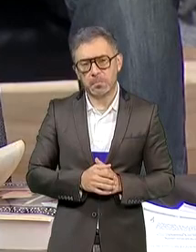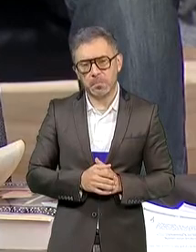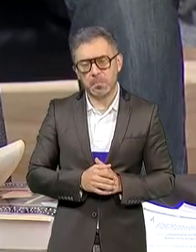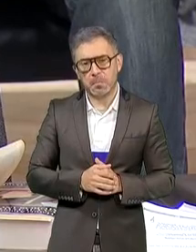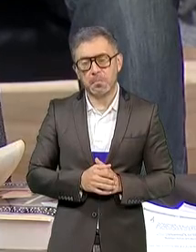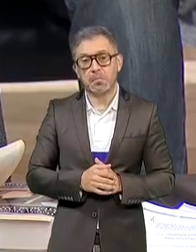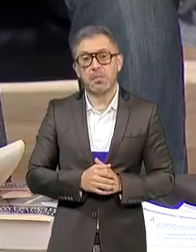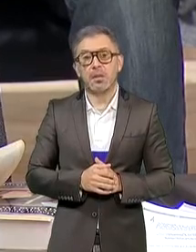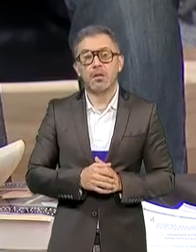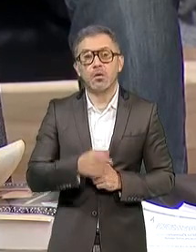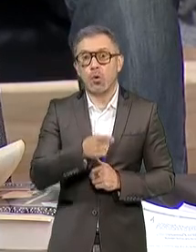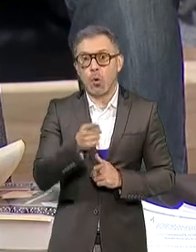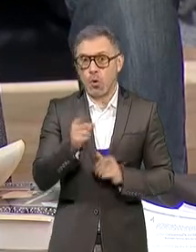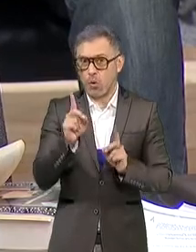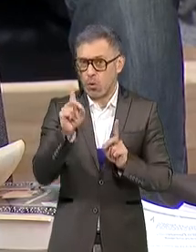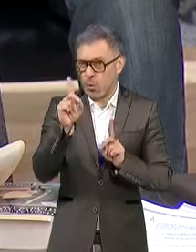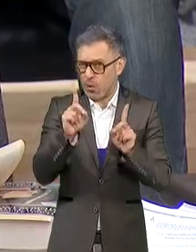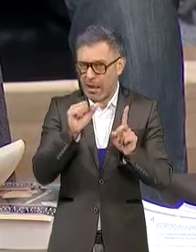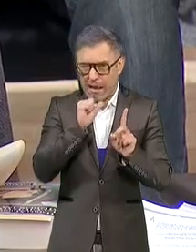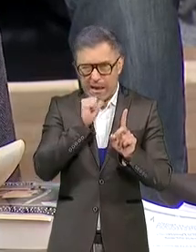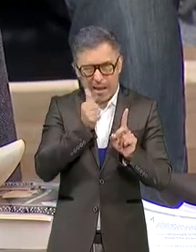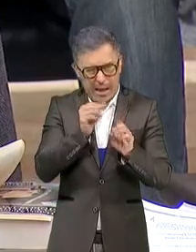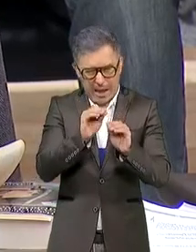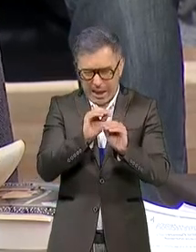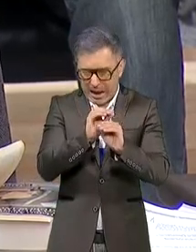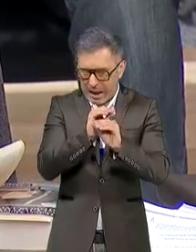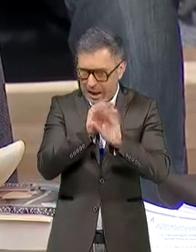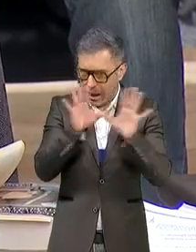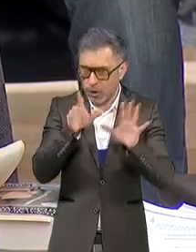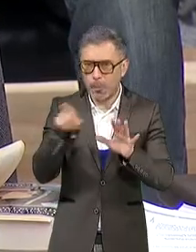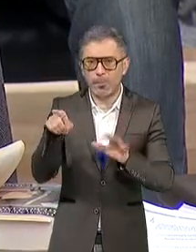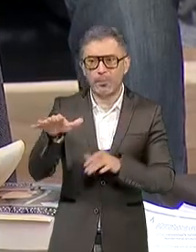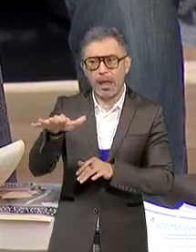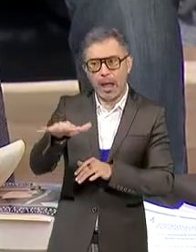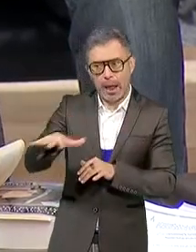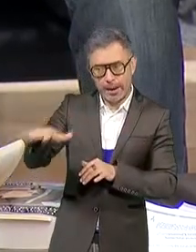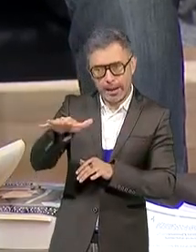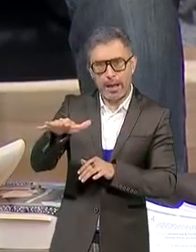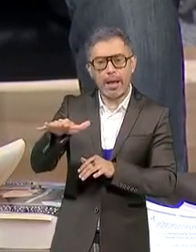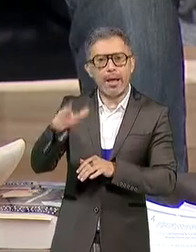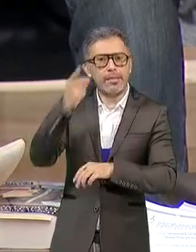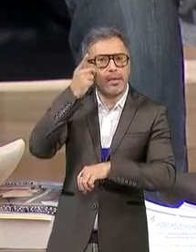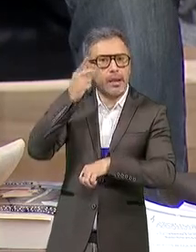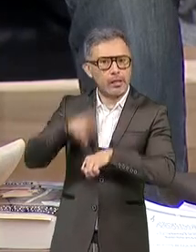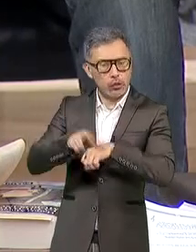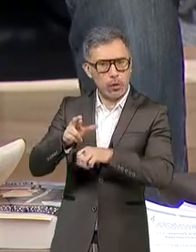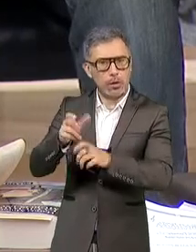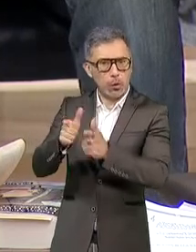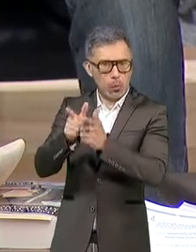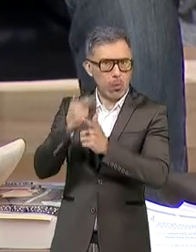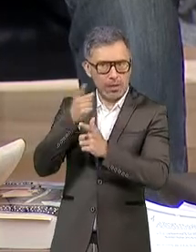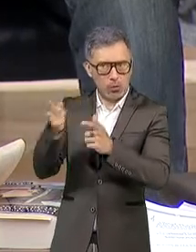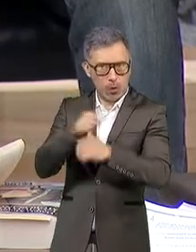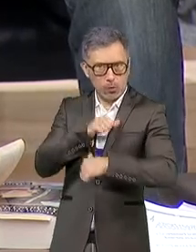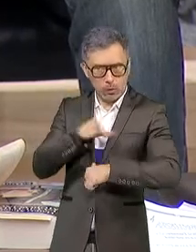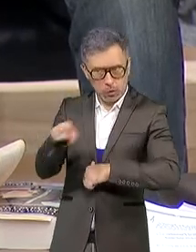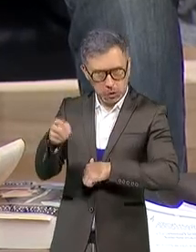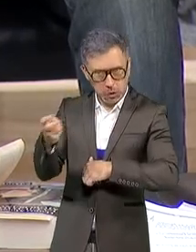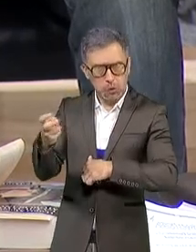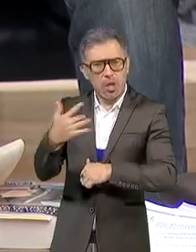posibilidad de duda reconocer al área de prerrogativas y el esfuerzo que ha hecho en este